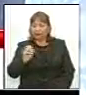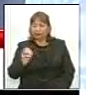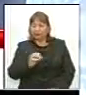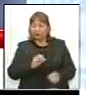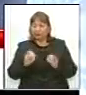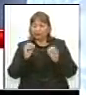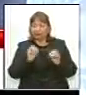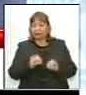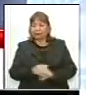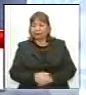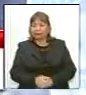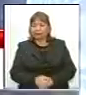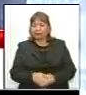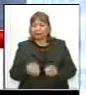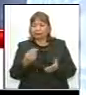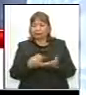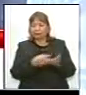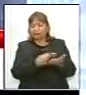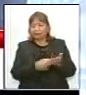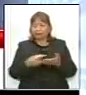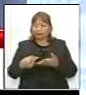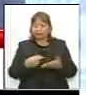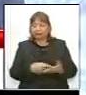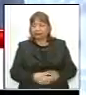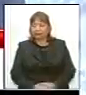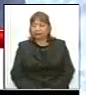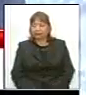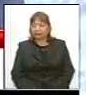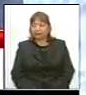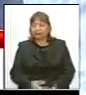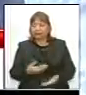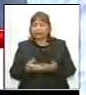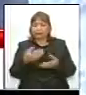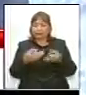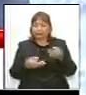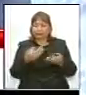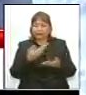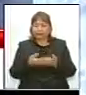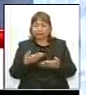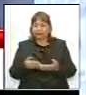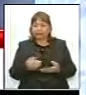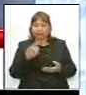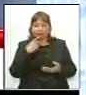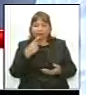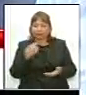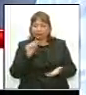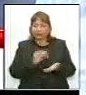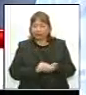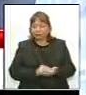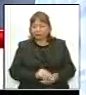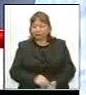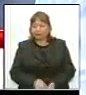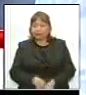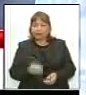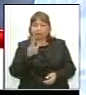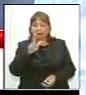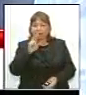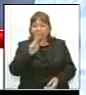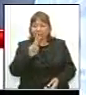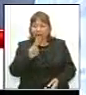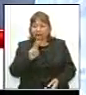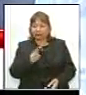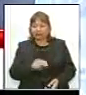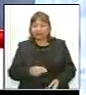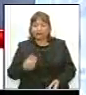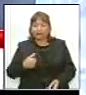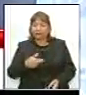punto en el cual diga que se puede discutir o no la aplicación de una cuestión. Y es más, el artículo 32 de